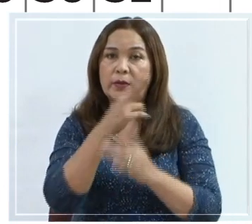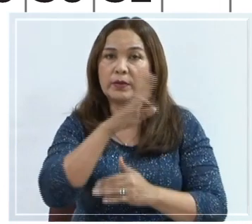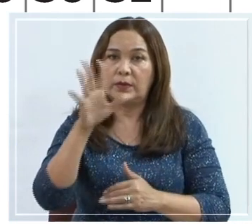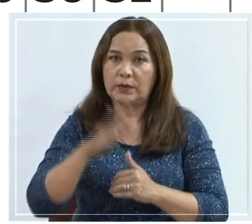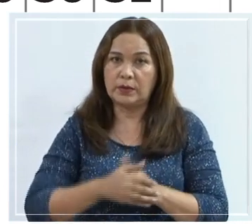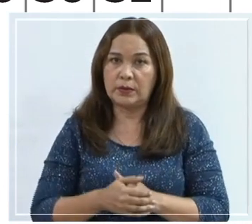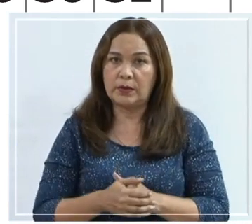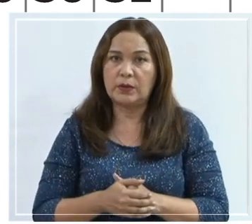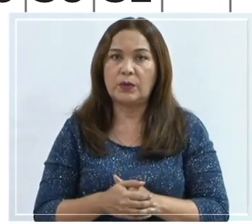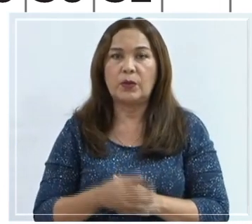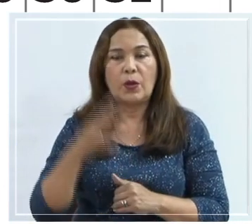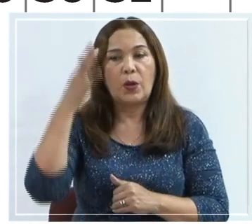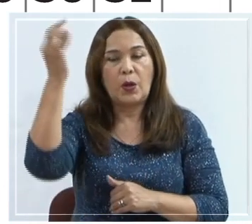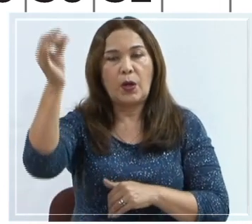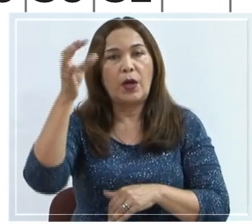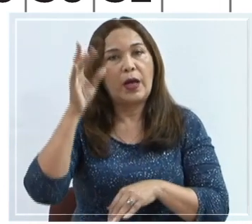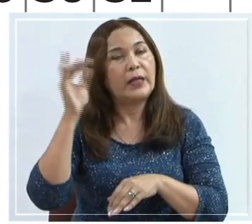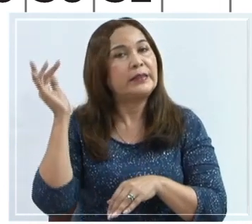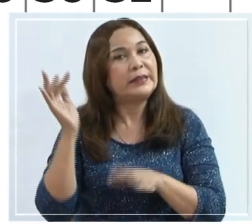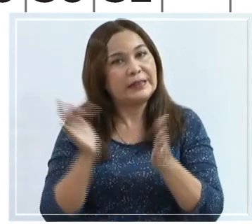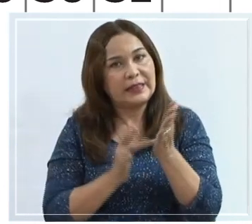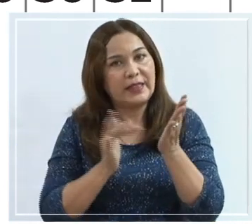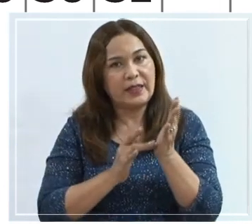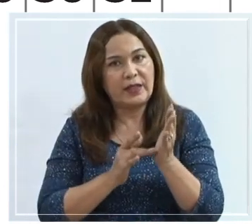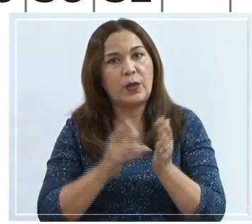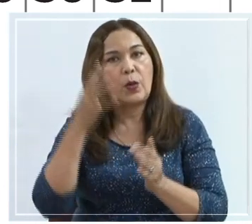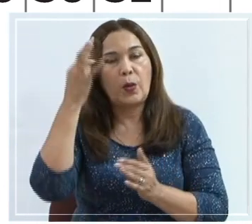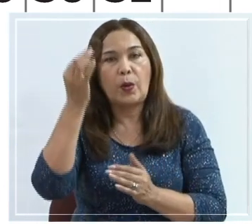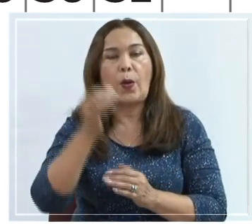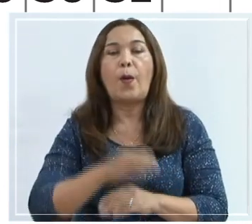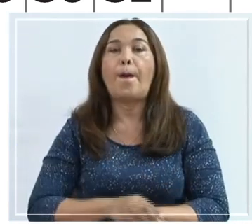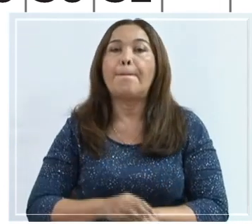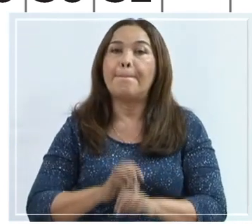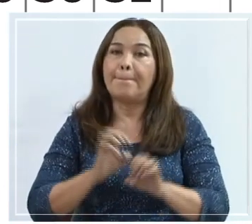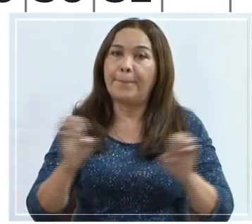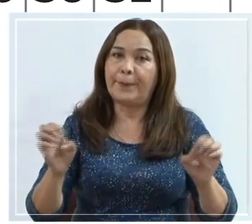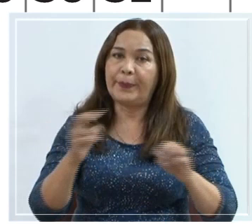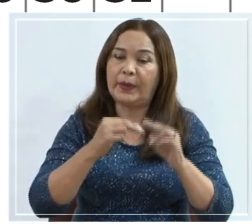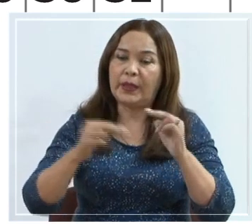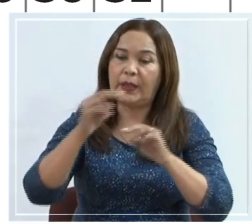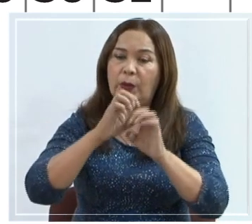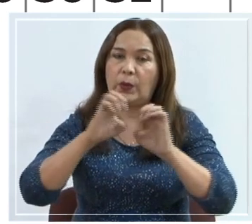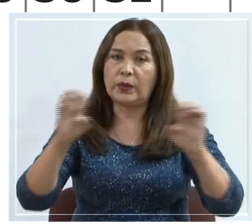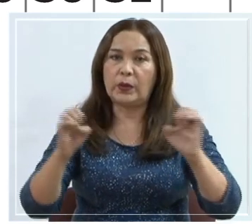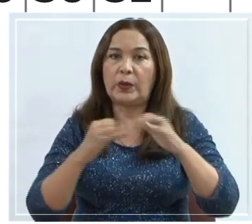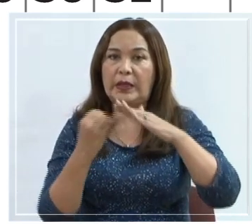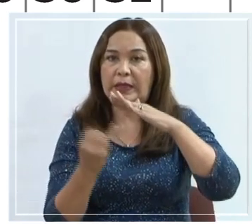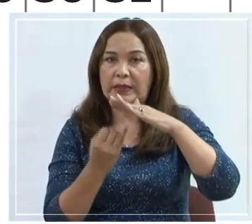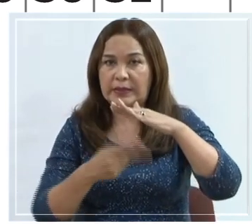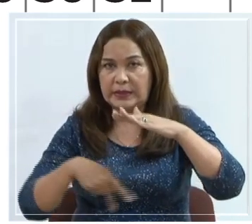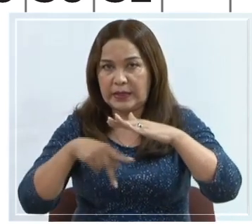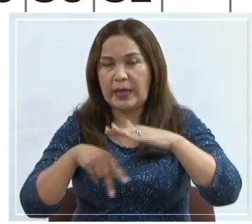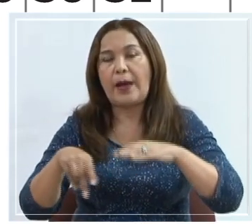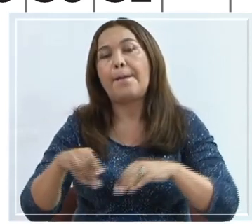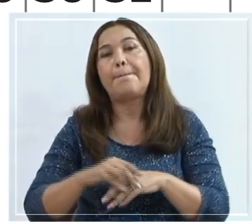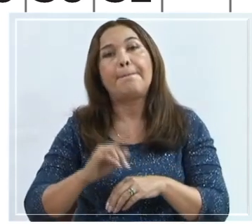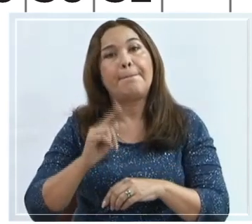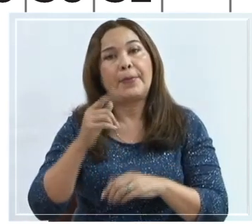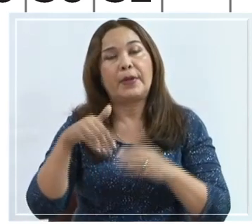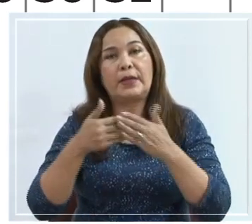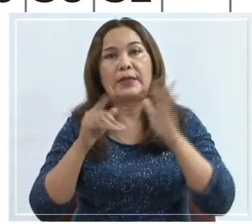25 consejos técnicos y consejos pedagógicos de los niveles de educación inicial primaria